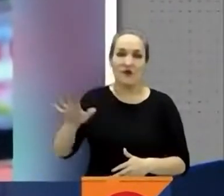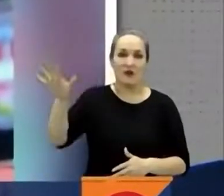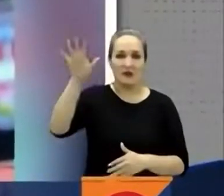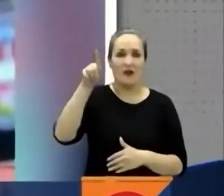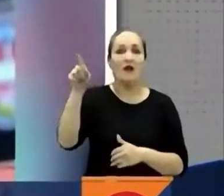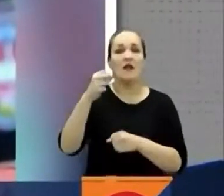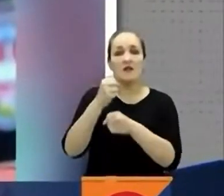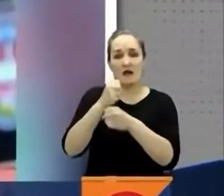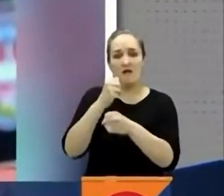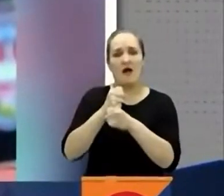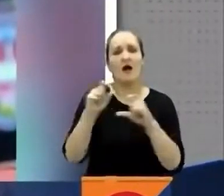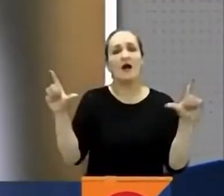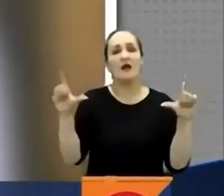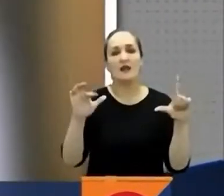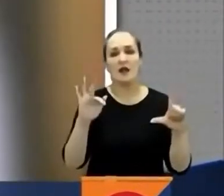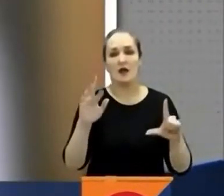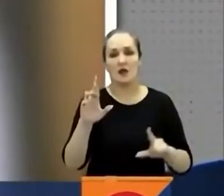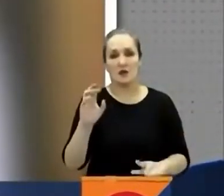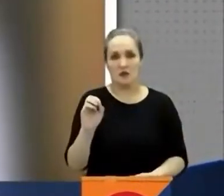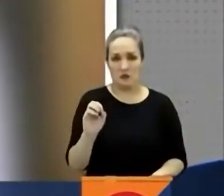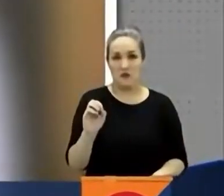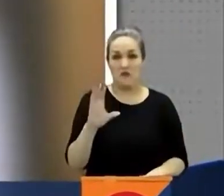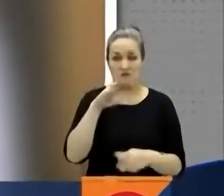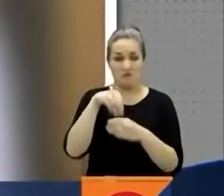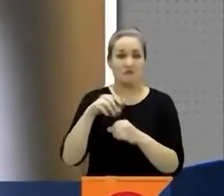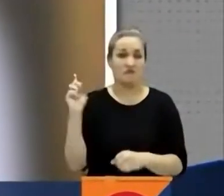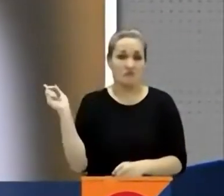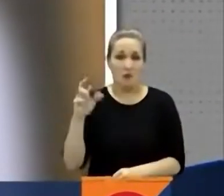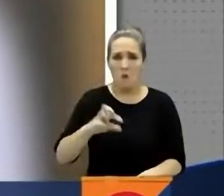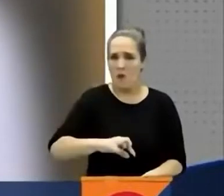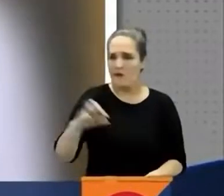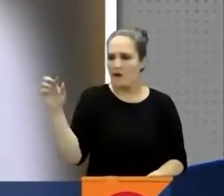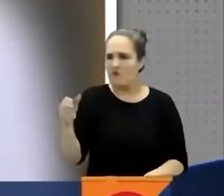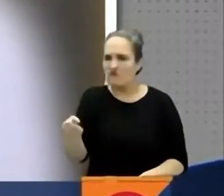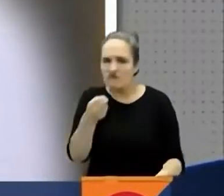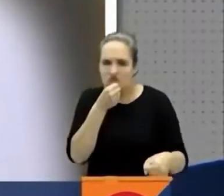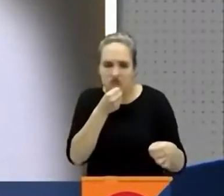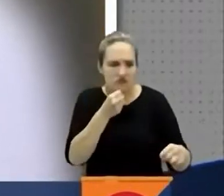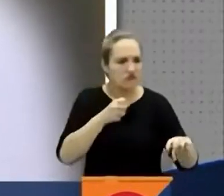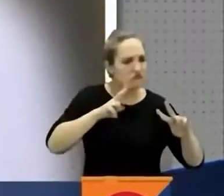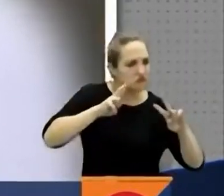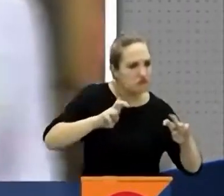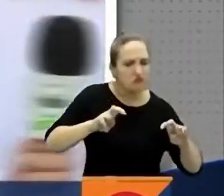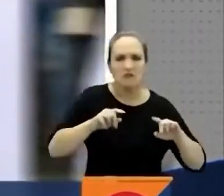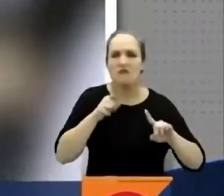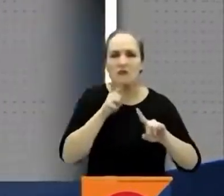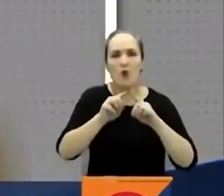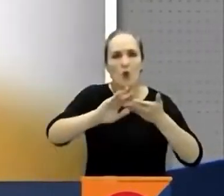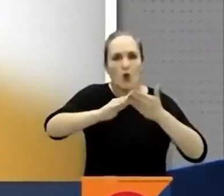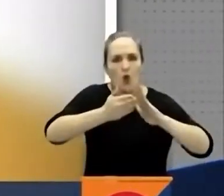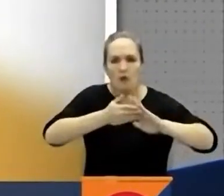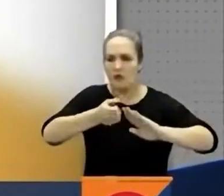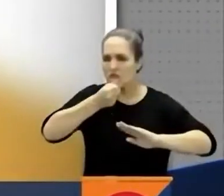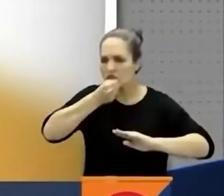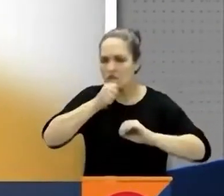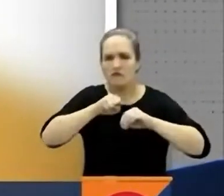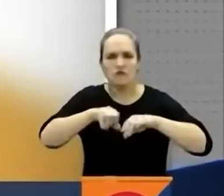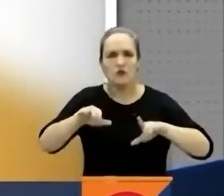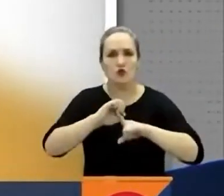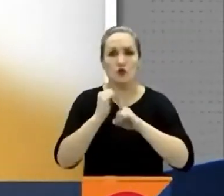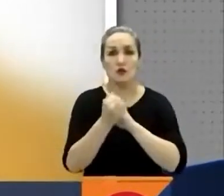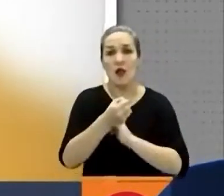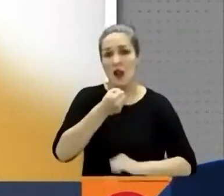departamento. Durante su carrera profesional, lideró procesos informativos enfocados en lo comunitario y social. Fue